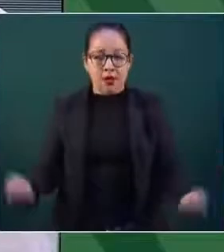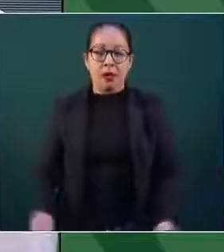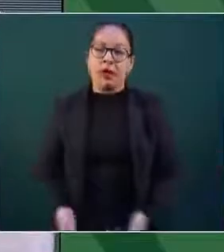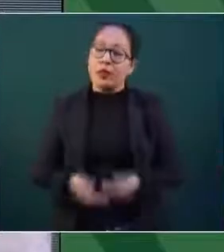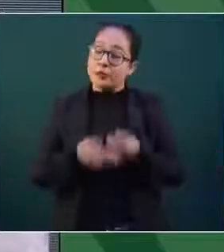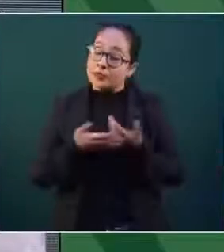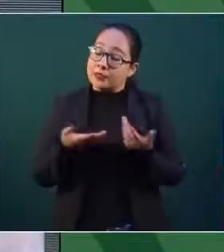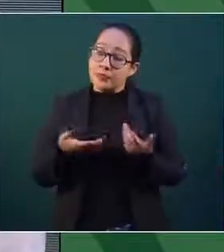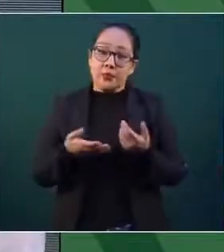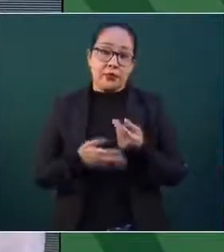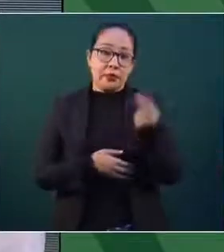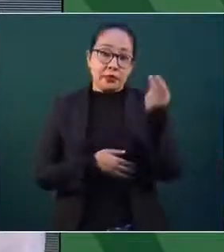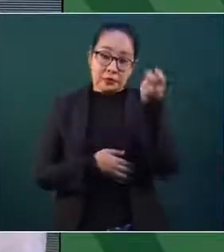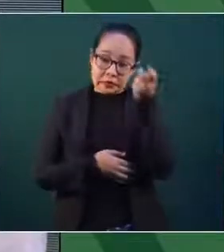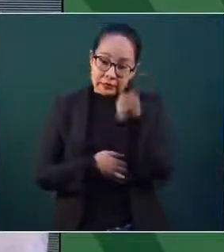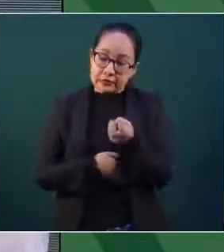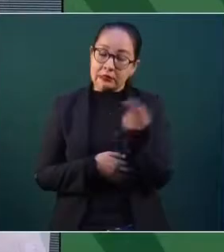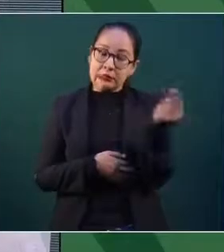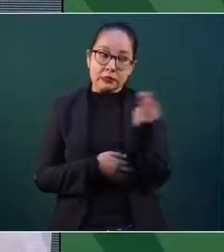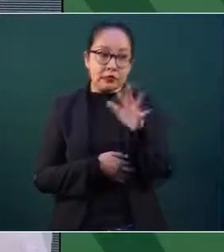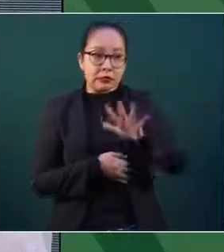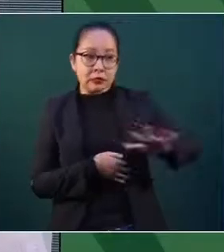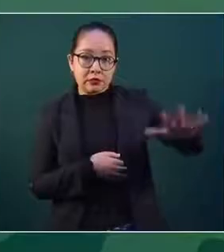eso debe de entenderse.